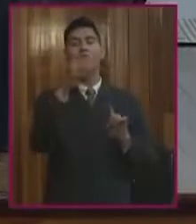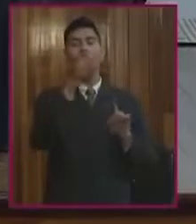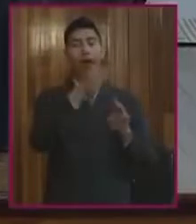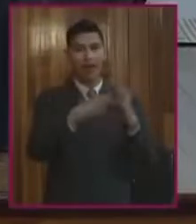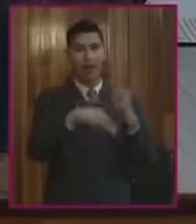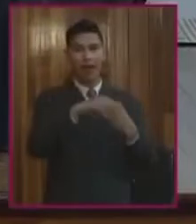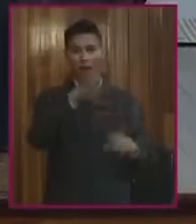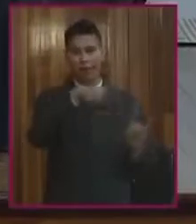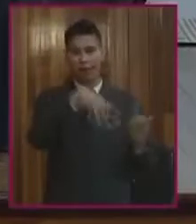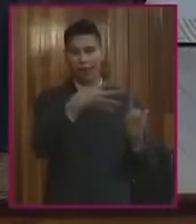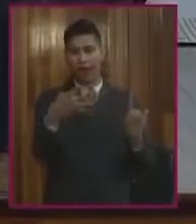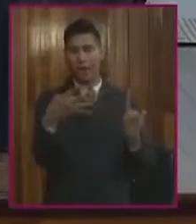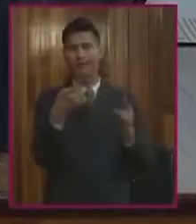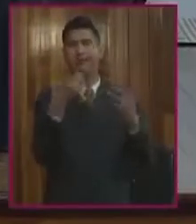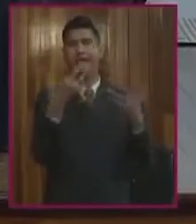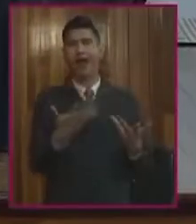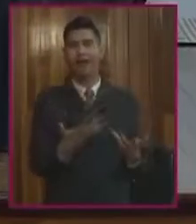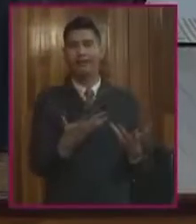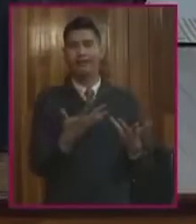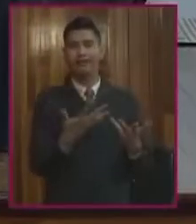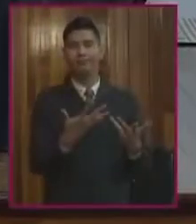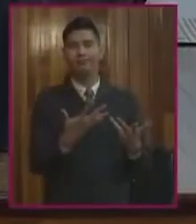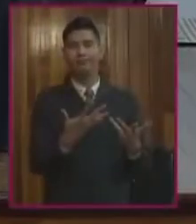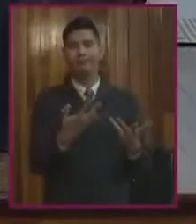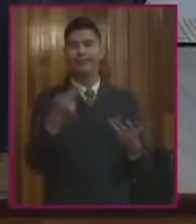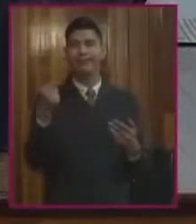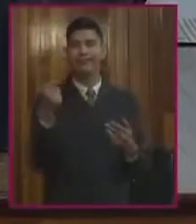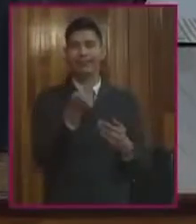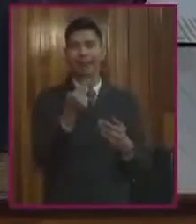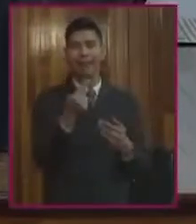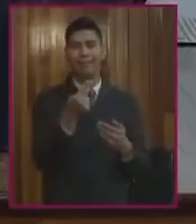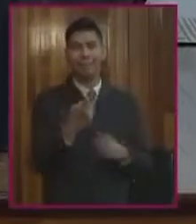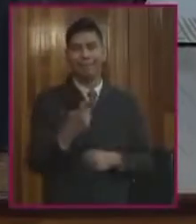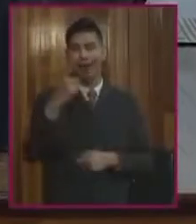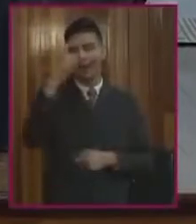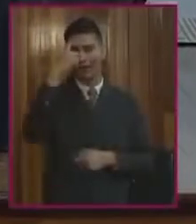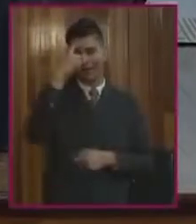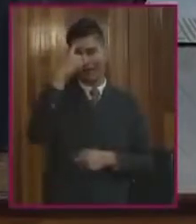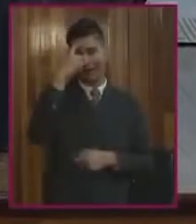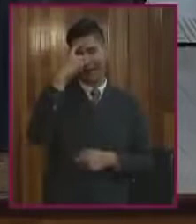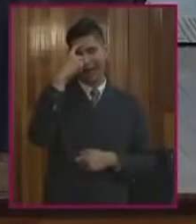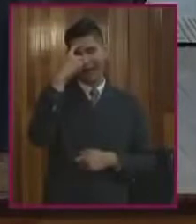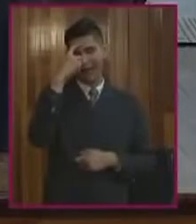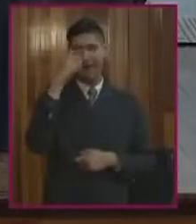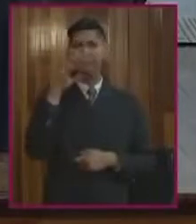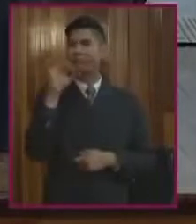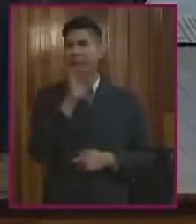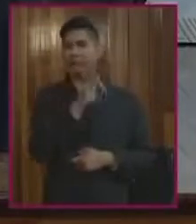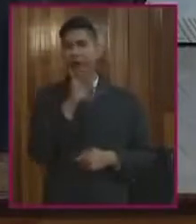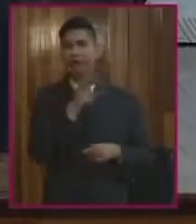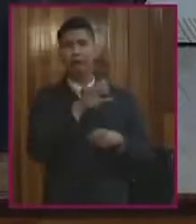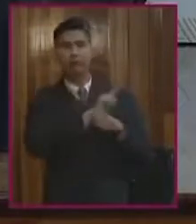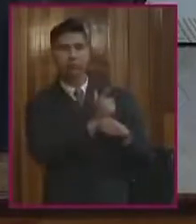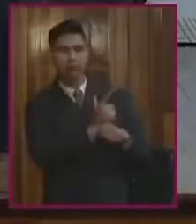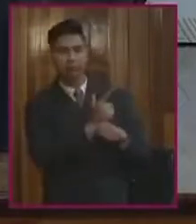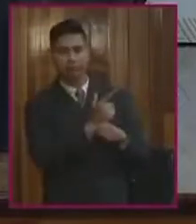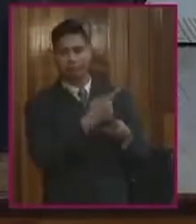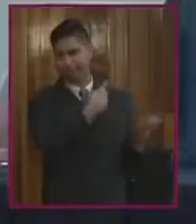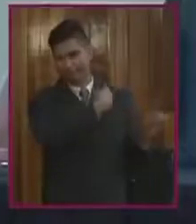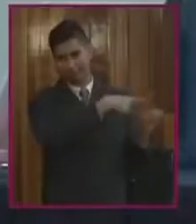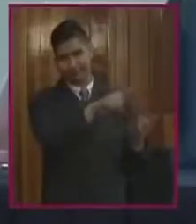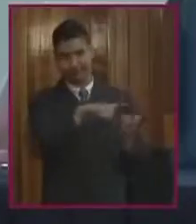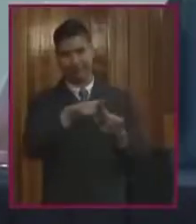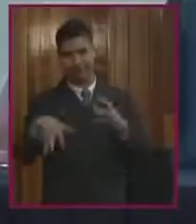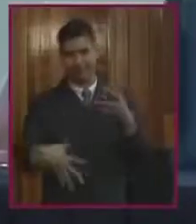están construyendo sobre la base de este marco quede claro ese aporte específico de los distintos campos de conocimiento. En la